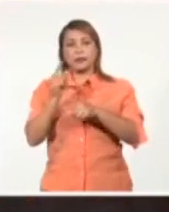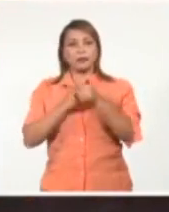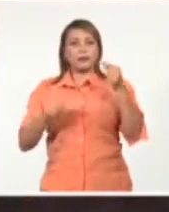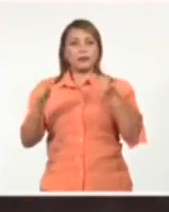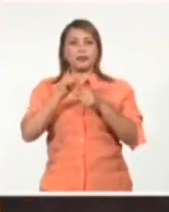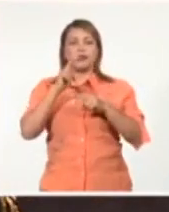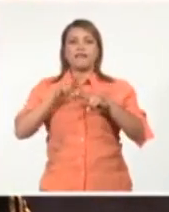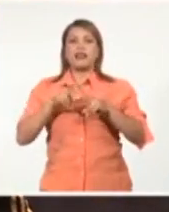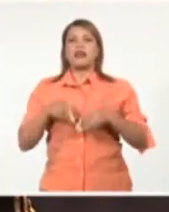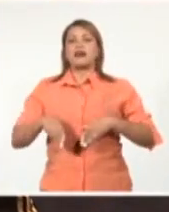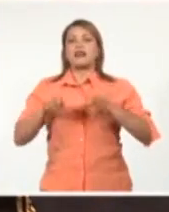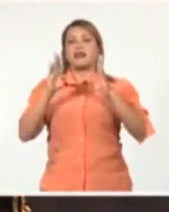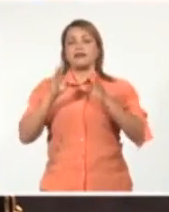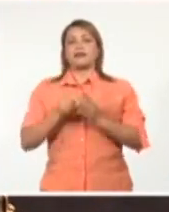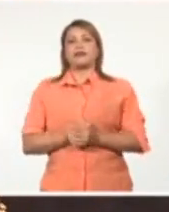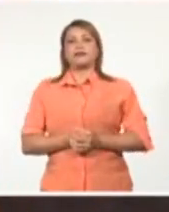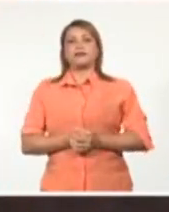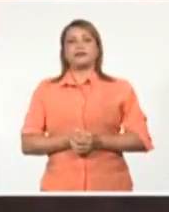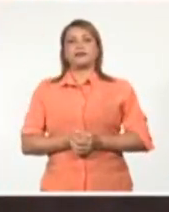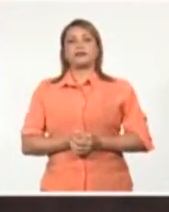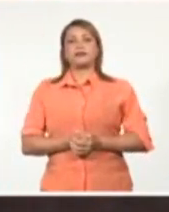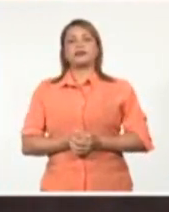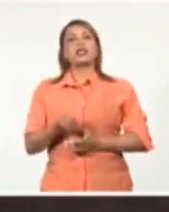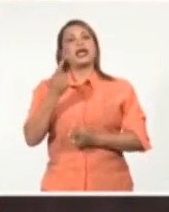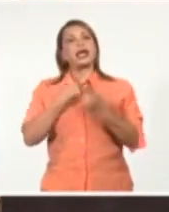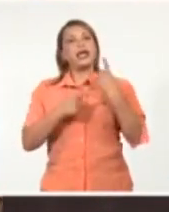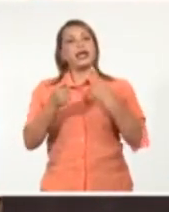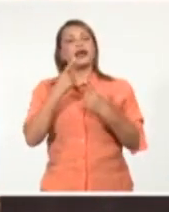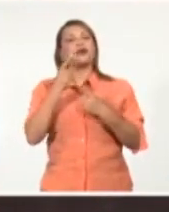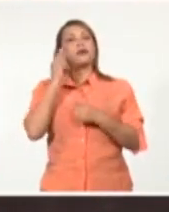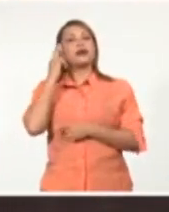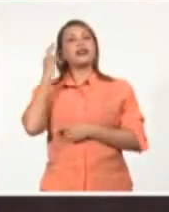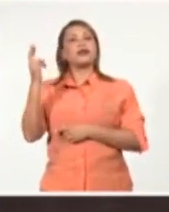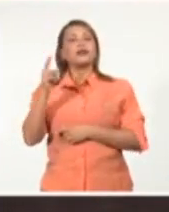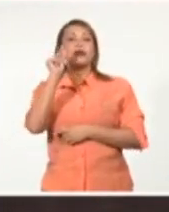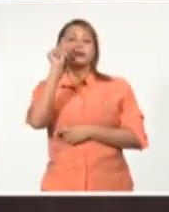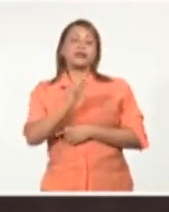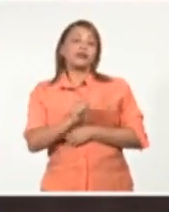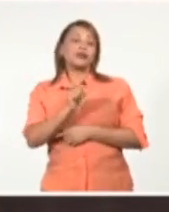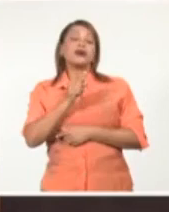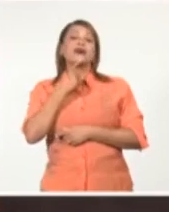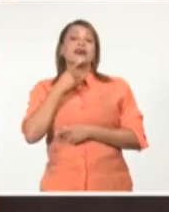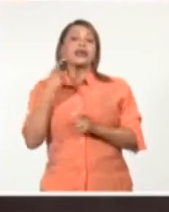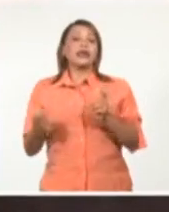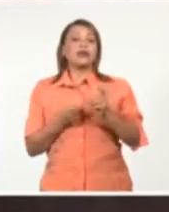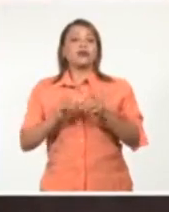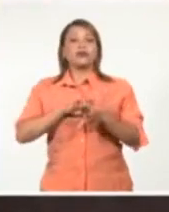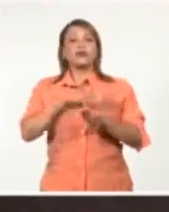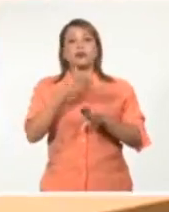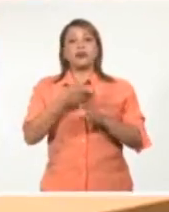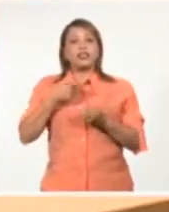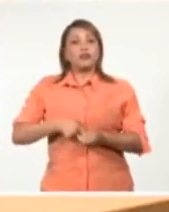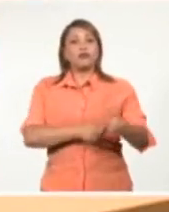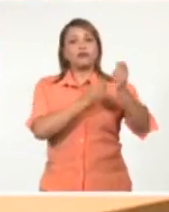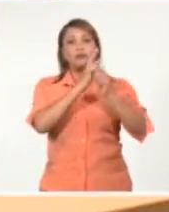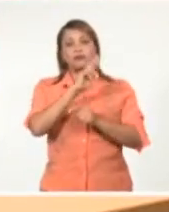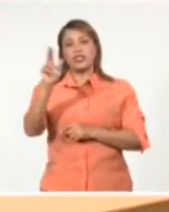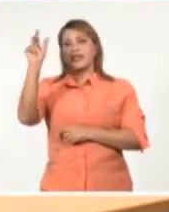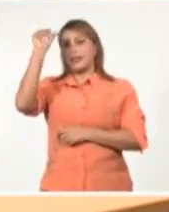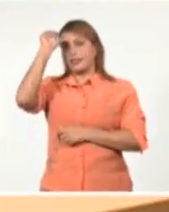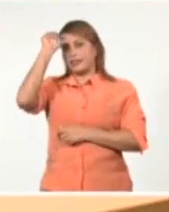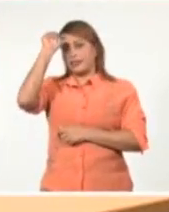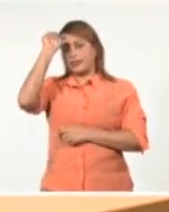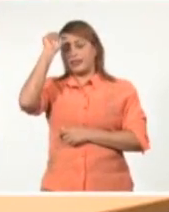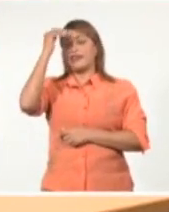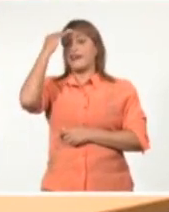el hotel Habana libre es una simultánea para celebrar a la figura que más hizo por el ajedrez El Triunfo de la Revolución Ernesto Guevara de la